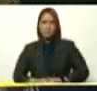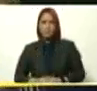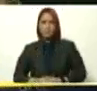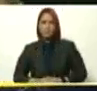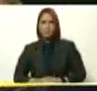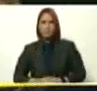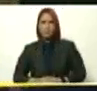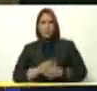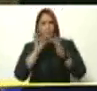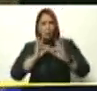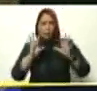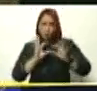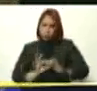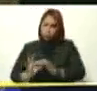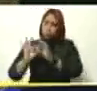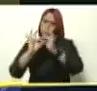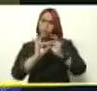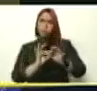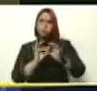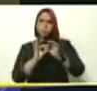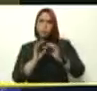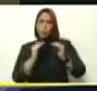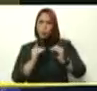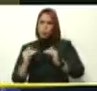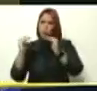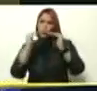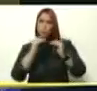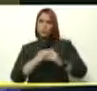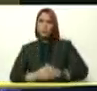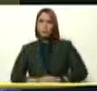de manera armónica y aparejada,